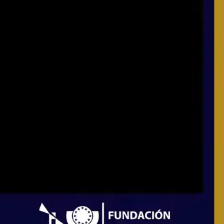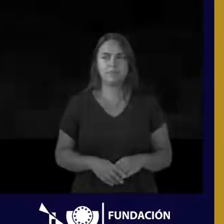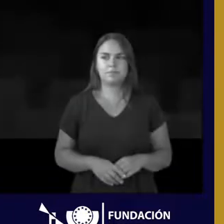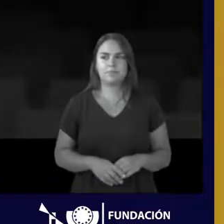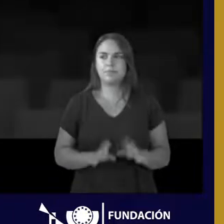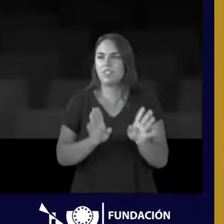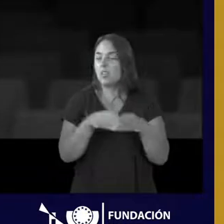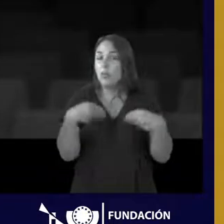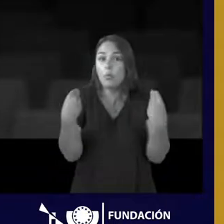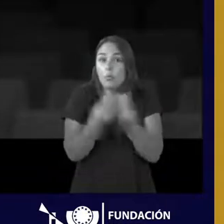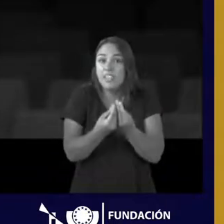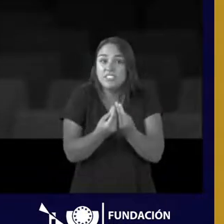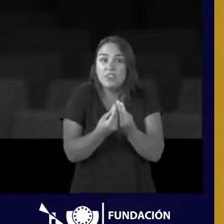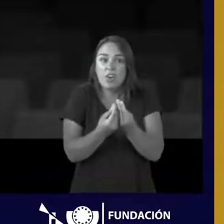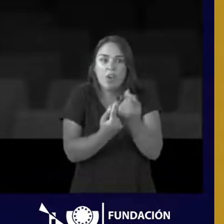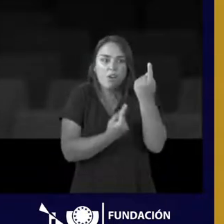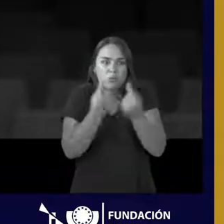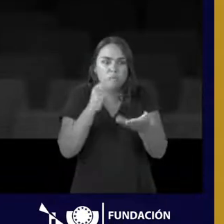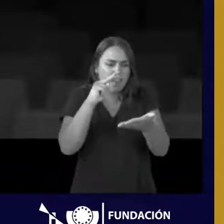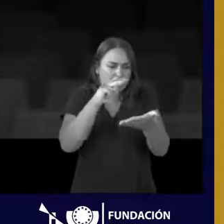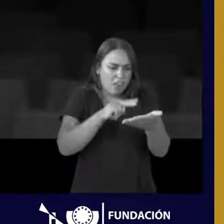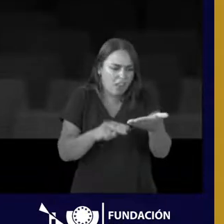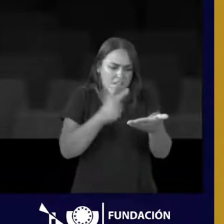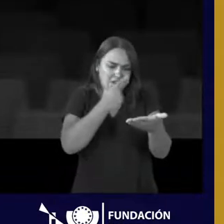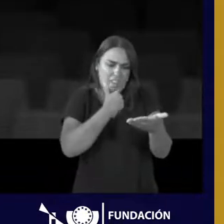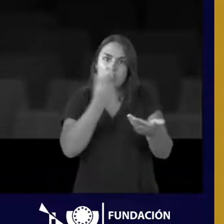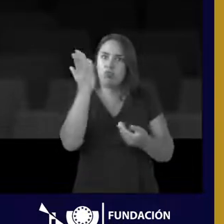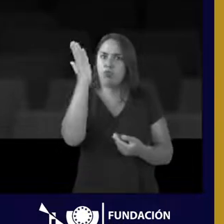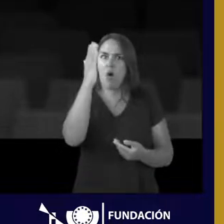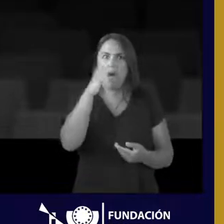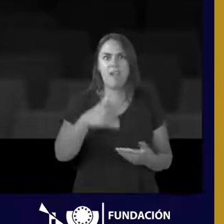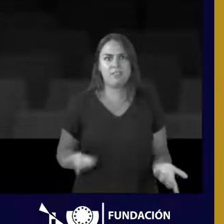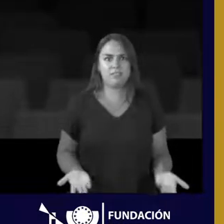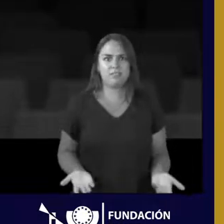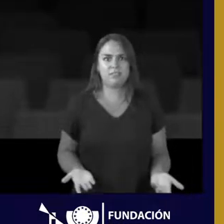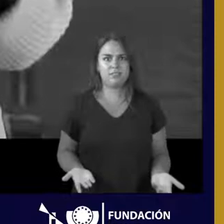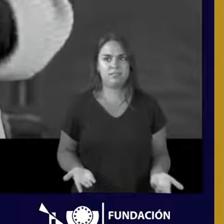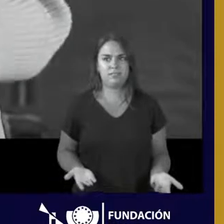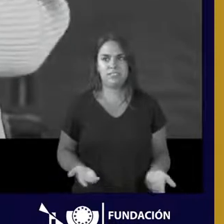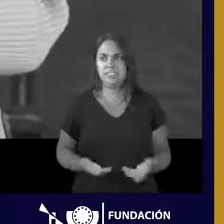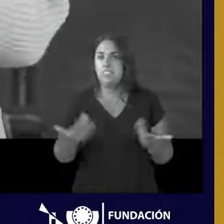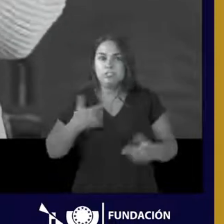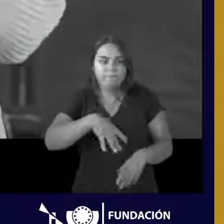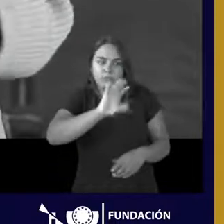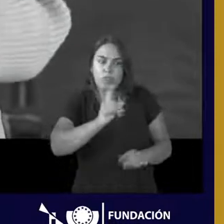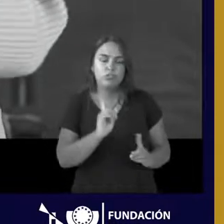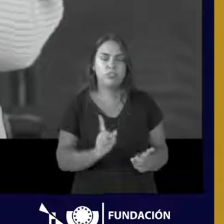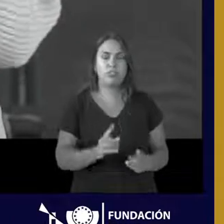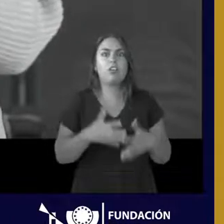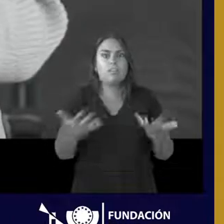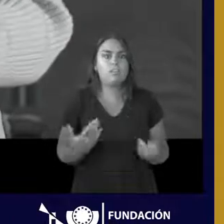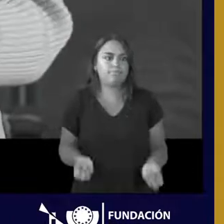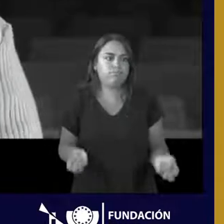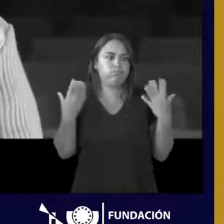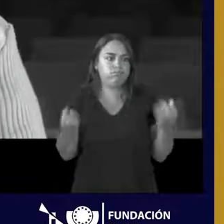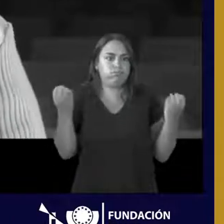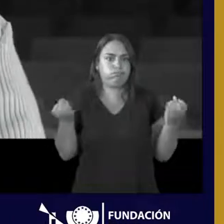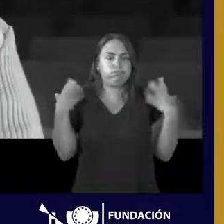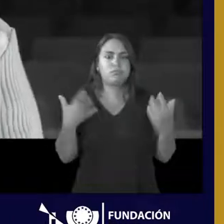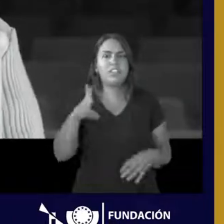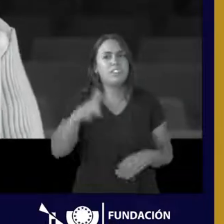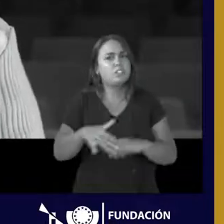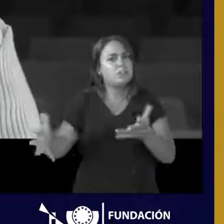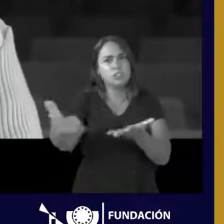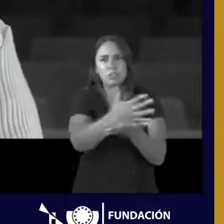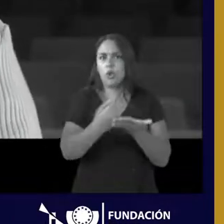diversidad documento que no fácil en la información